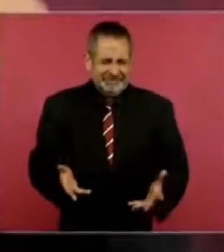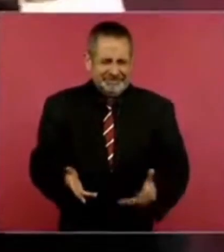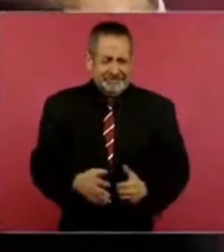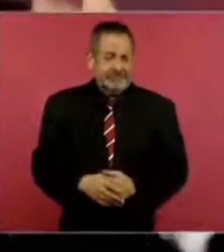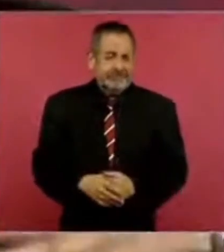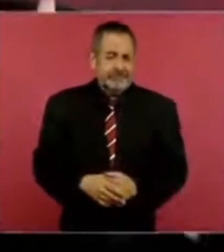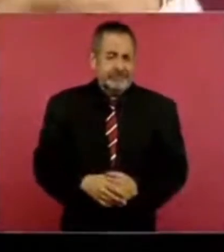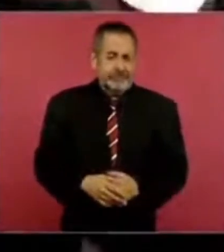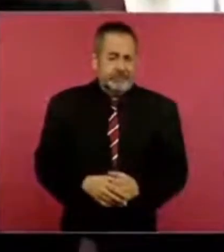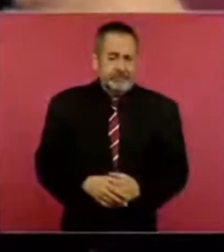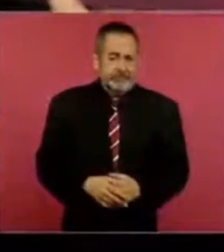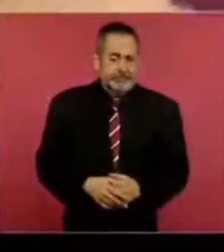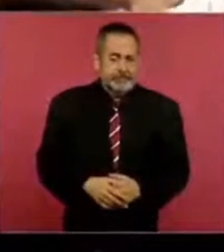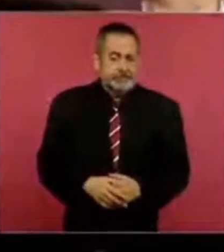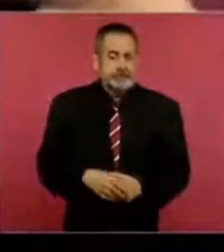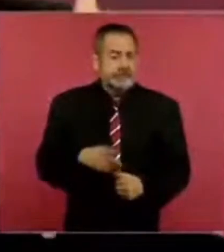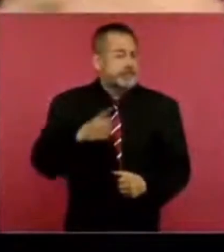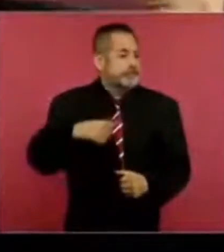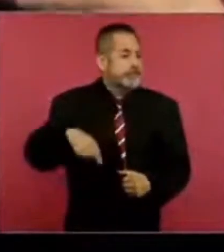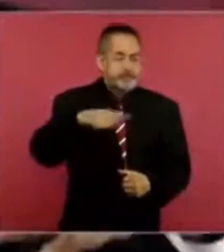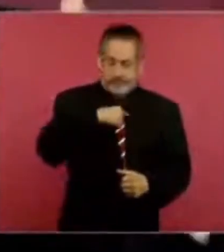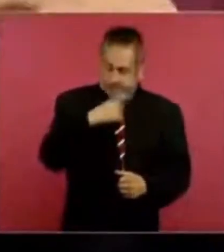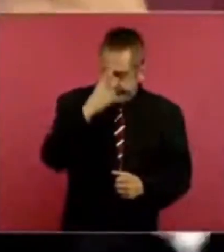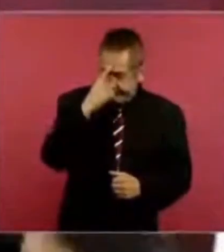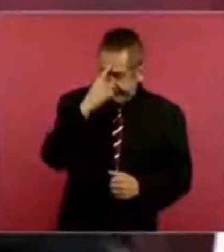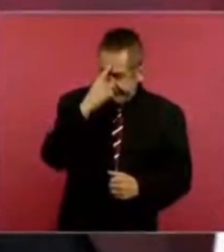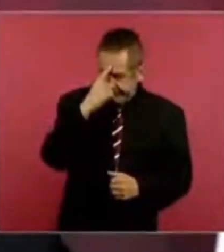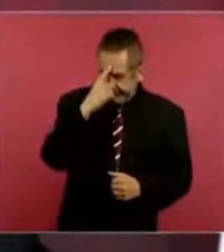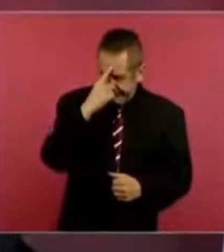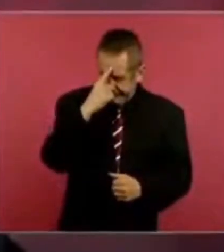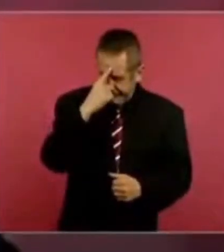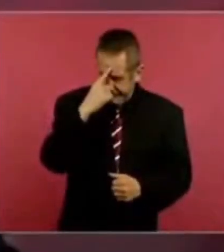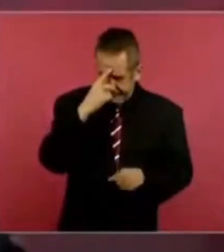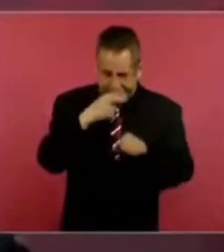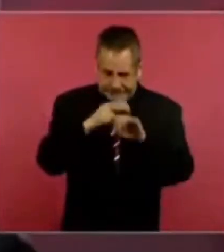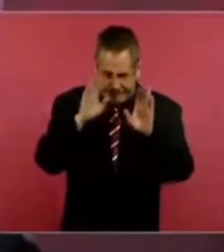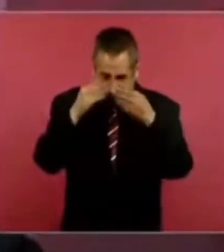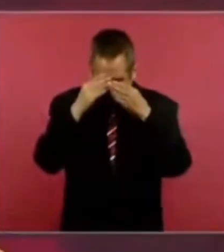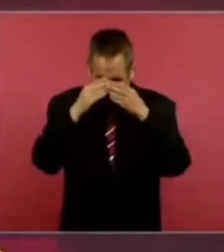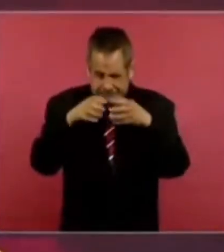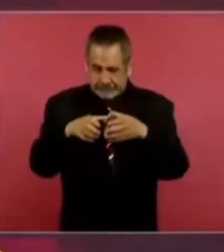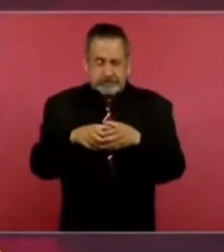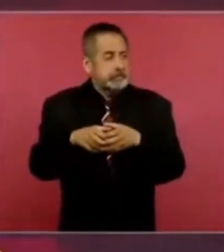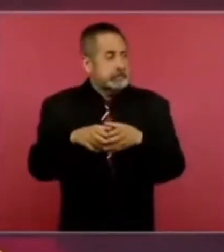Y había una especie de enajenación colectiva.